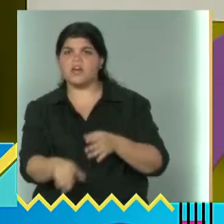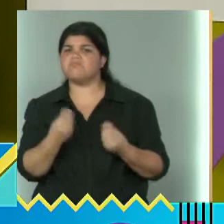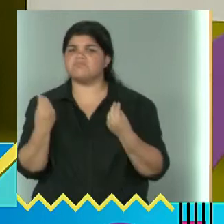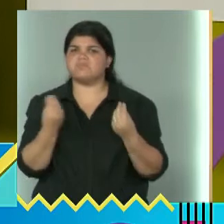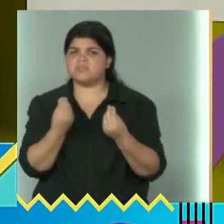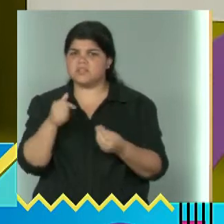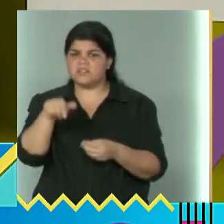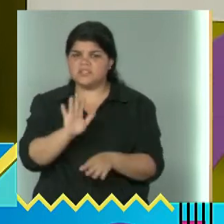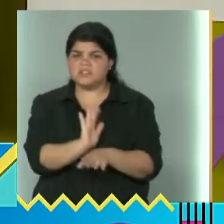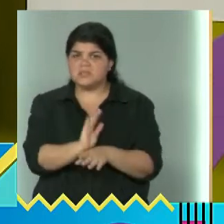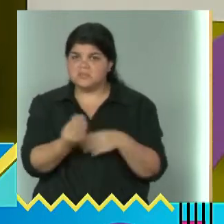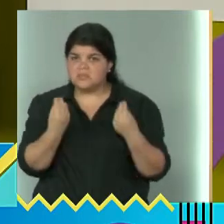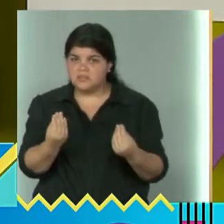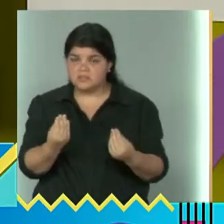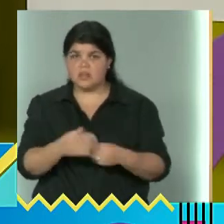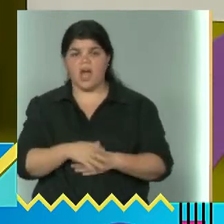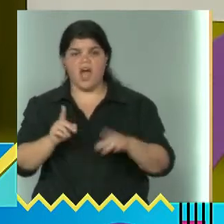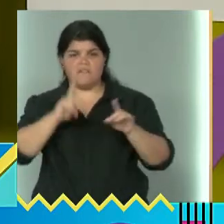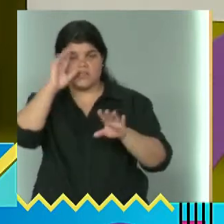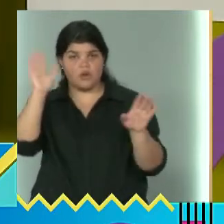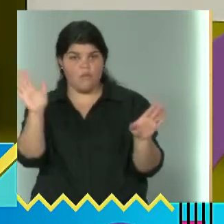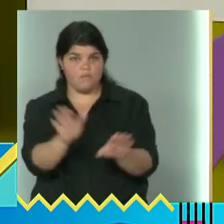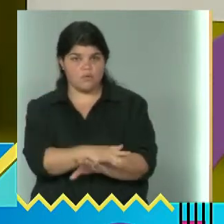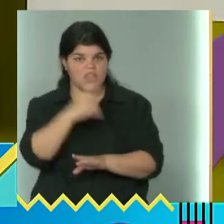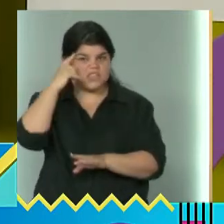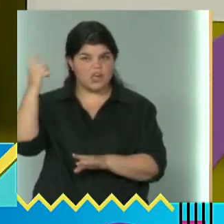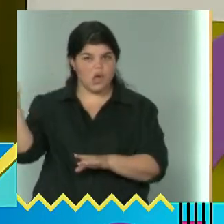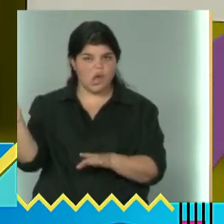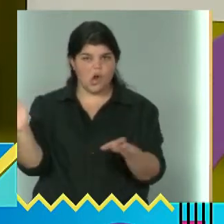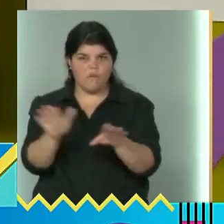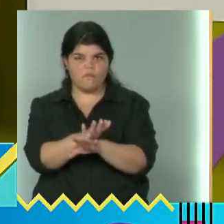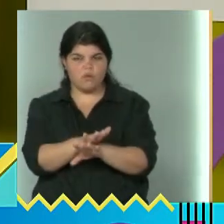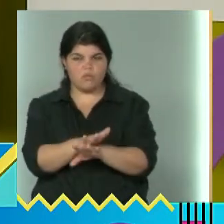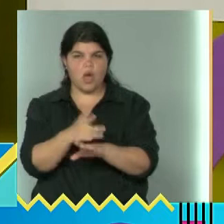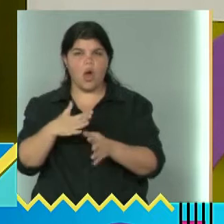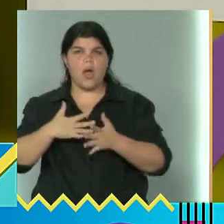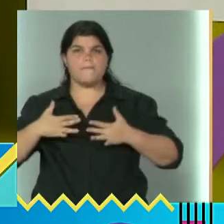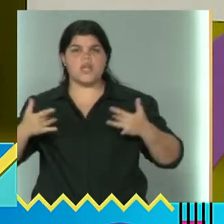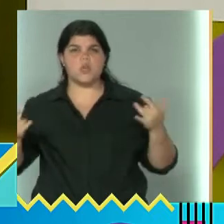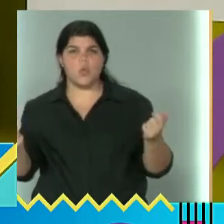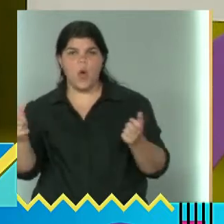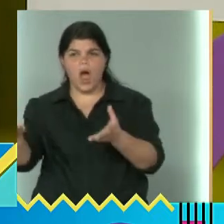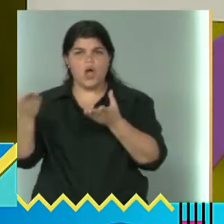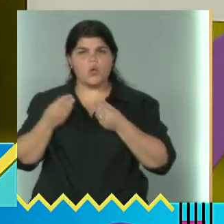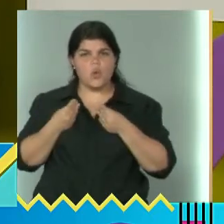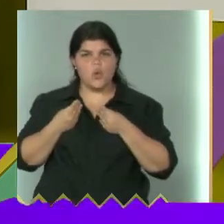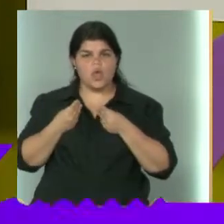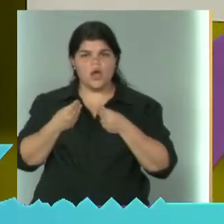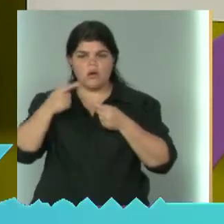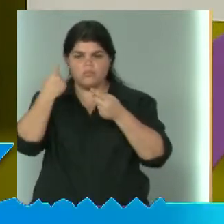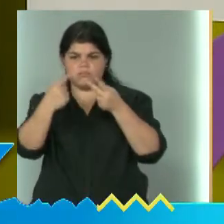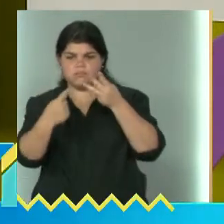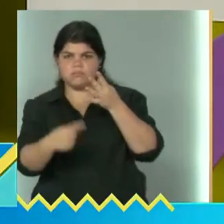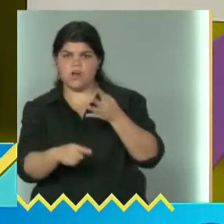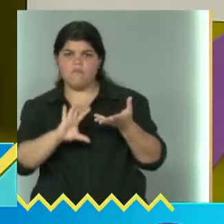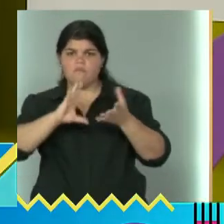hoy porque a veces se los confunde con psicólogos, con guía espiritual. Lo estamos poniendo así en palabras simples para ver un poquito